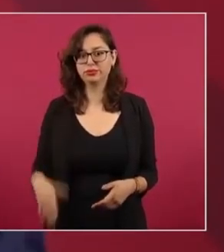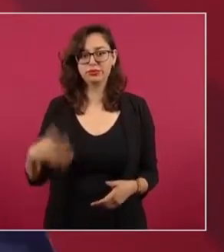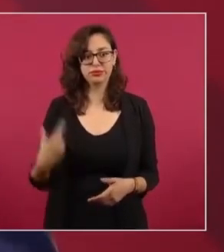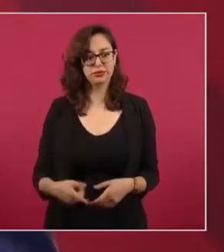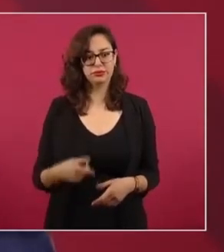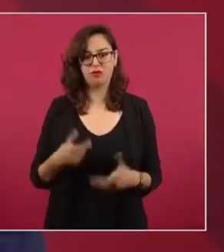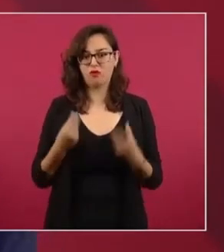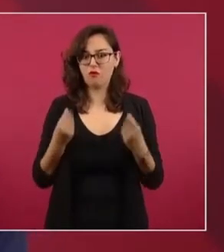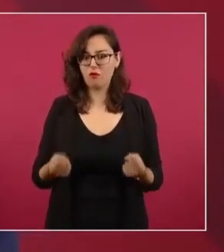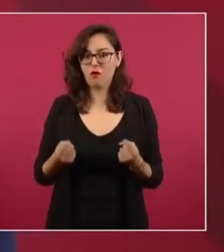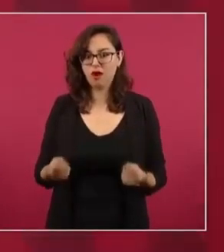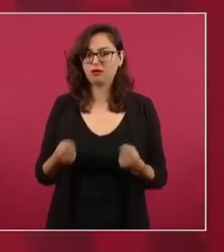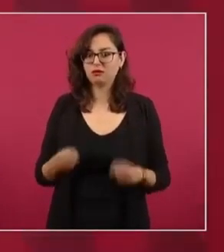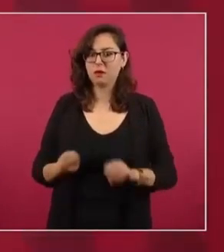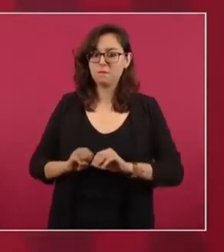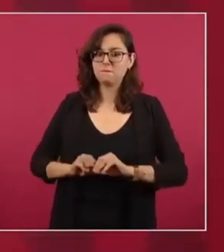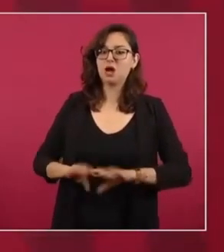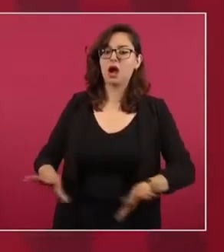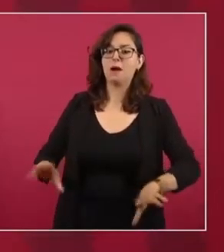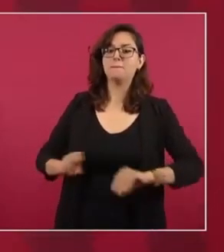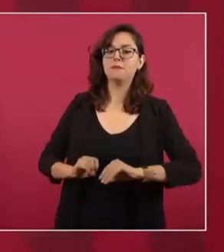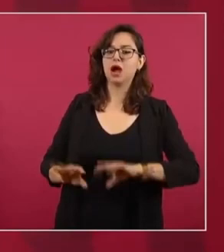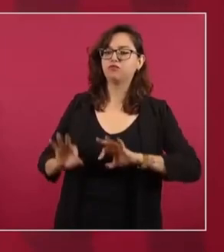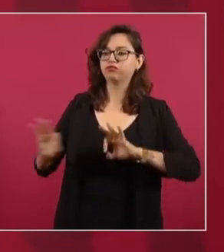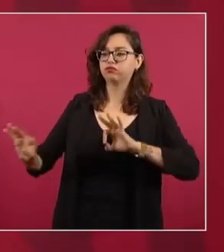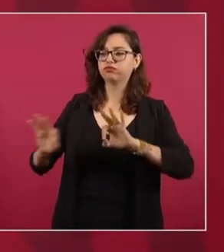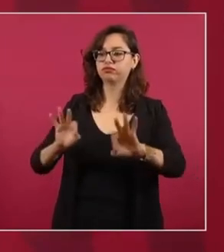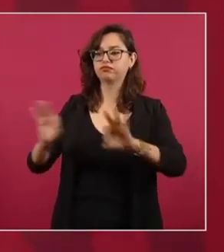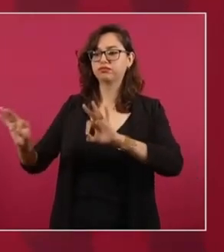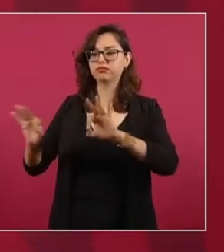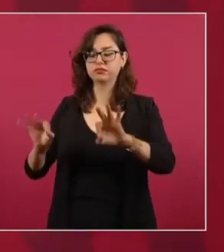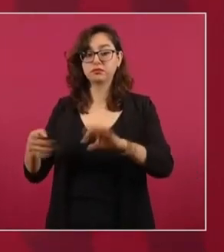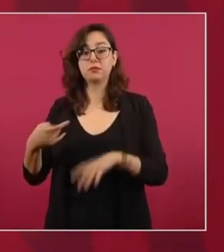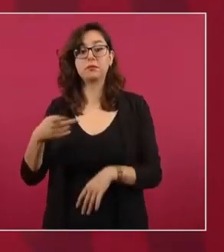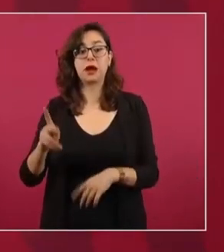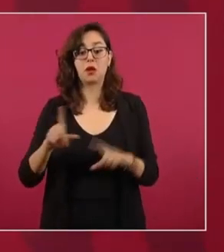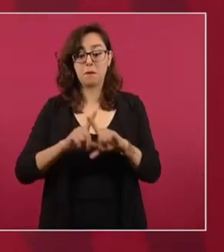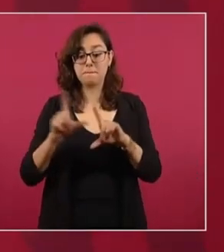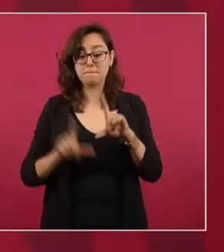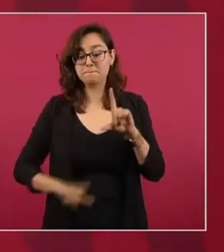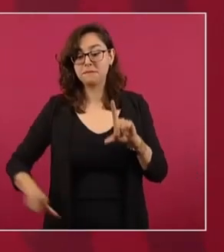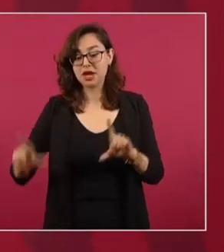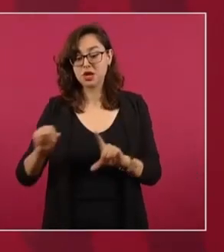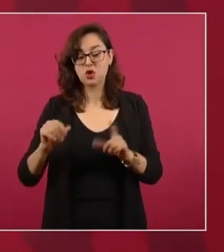por las culturas de México,